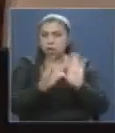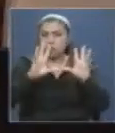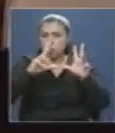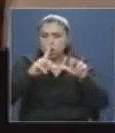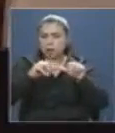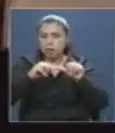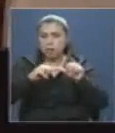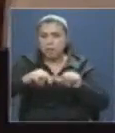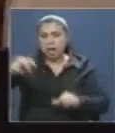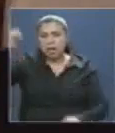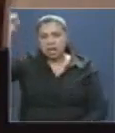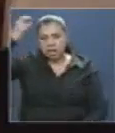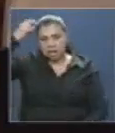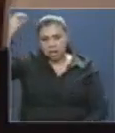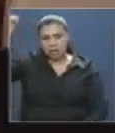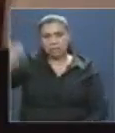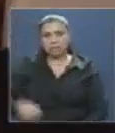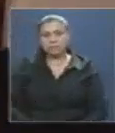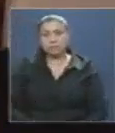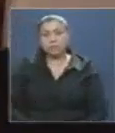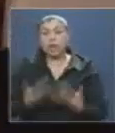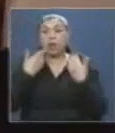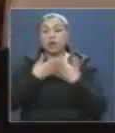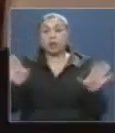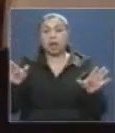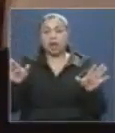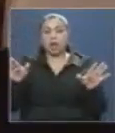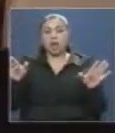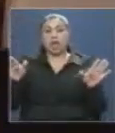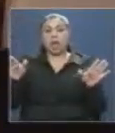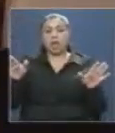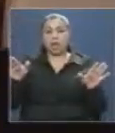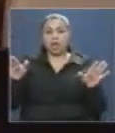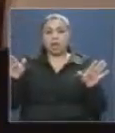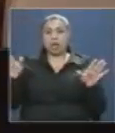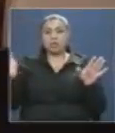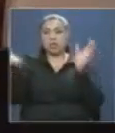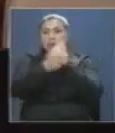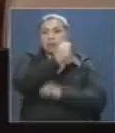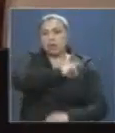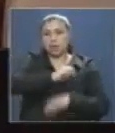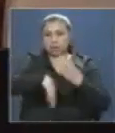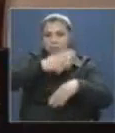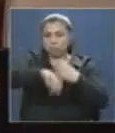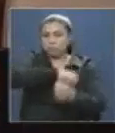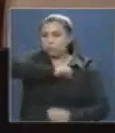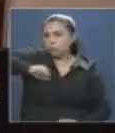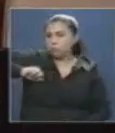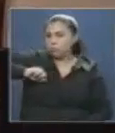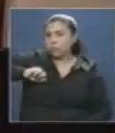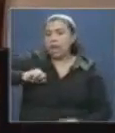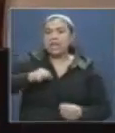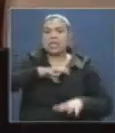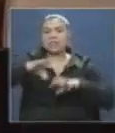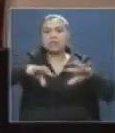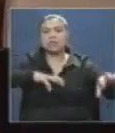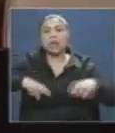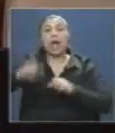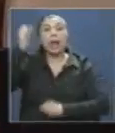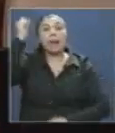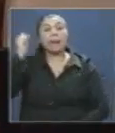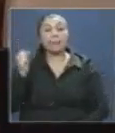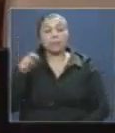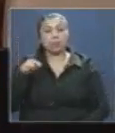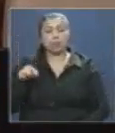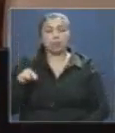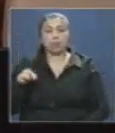real, ¿no es cierto?, y los liberales se rebelaron en contra de esa concentración de poder y quisieron distribuir el poder de tal manera